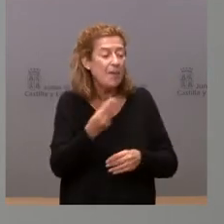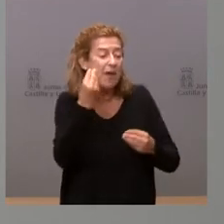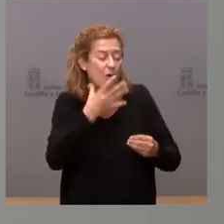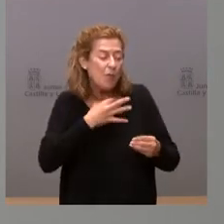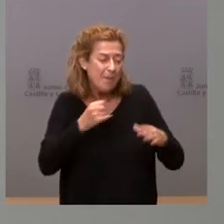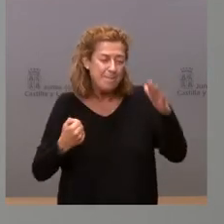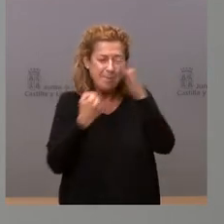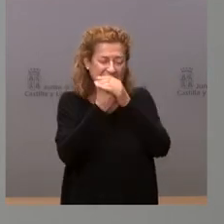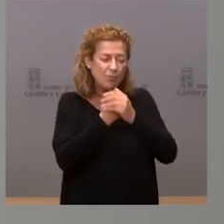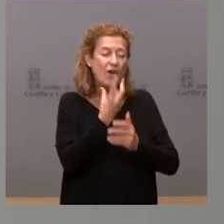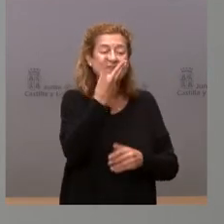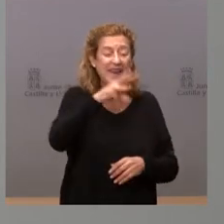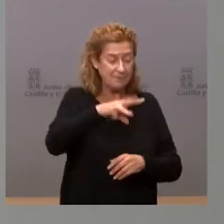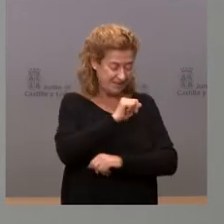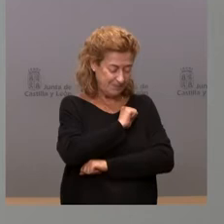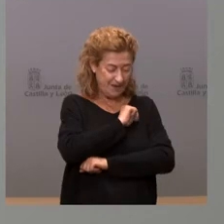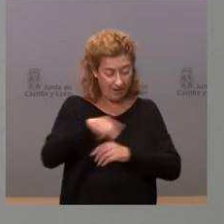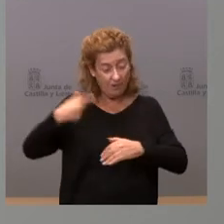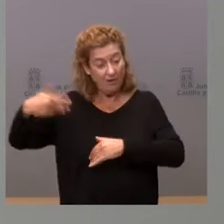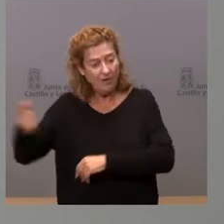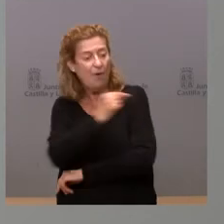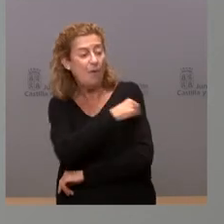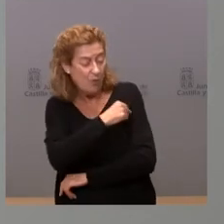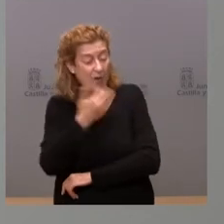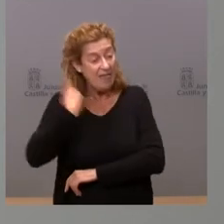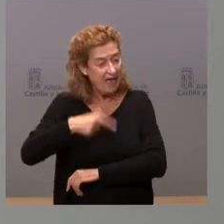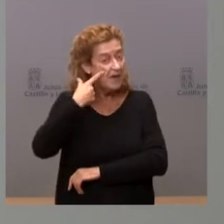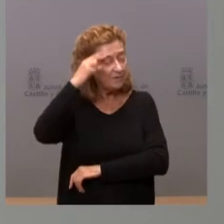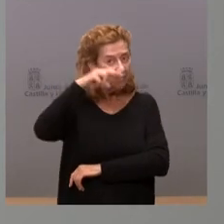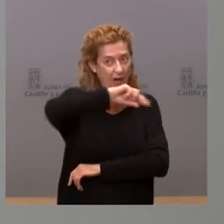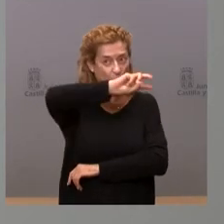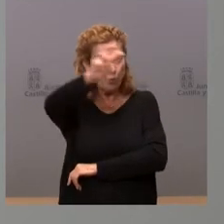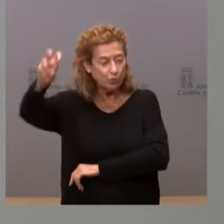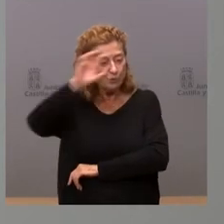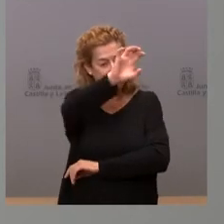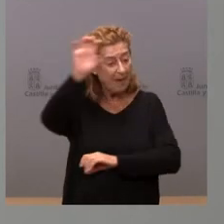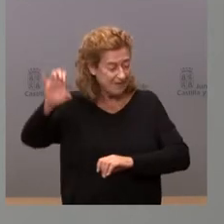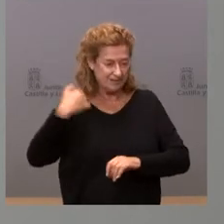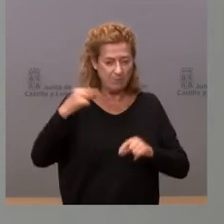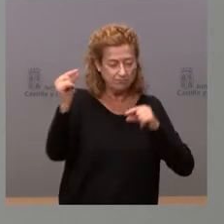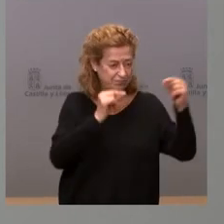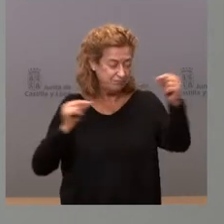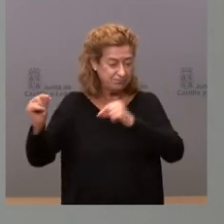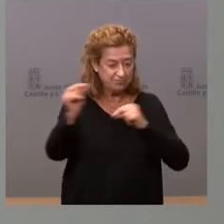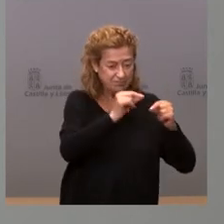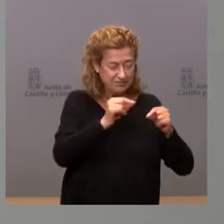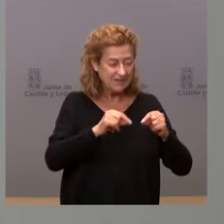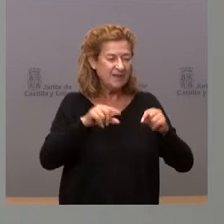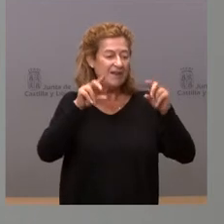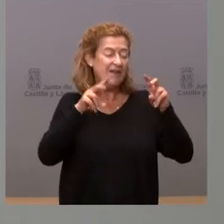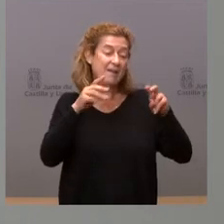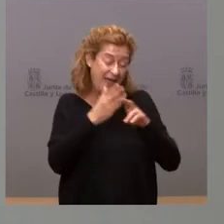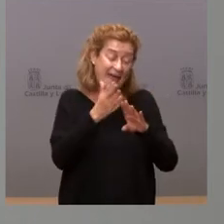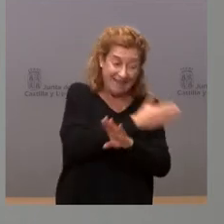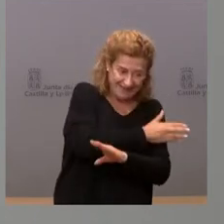a partir del tercer mes ella hay experiencias en otros países y ahí se ha debatido sobre la sobre este este adelanto de la